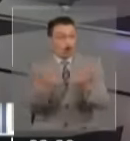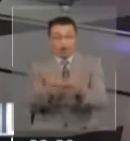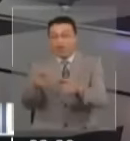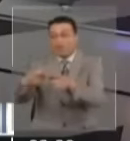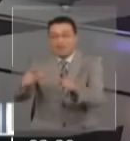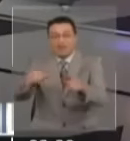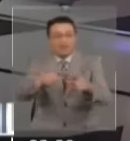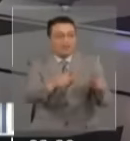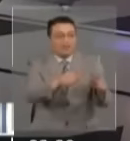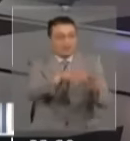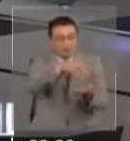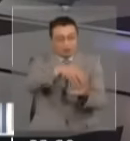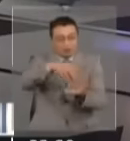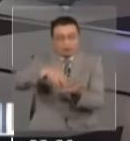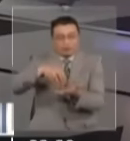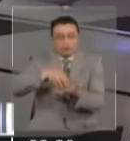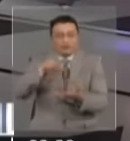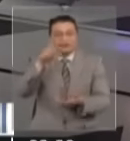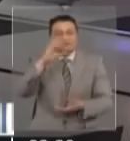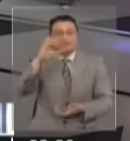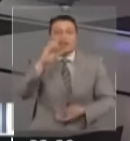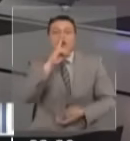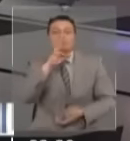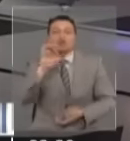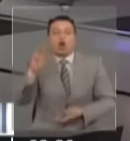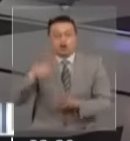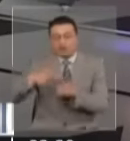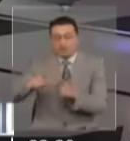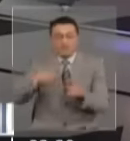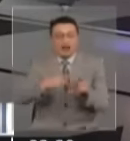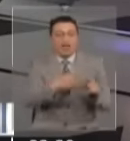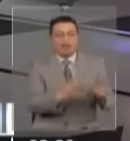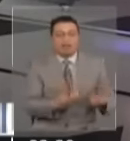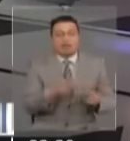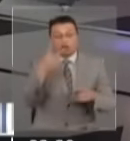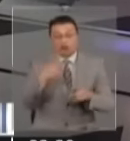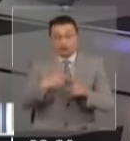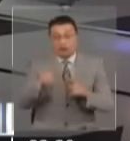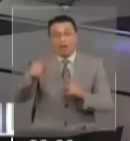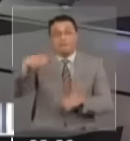eso que se va por distintos sectores y ya vamos a completar. En dos semanas más, señora Elia,